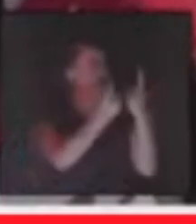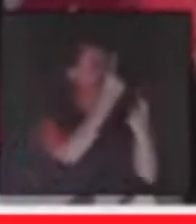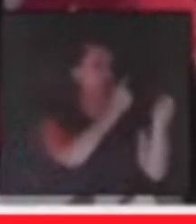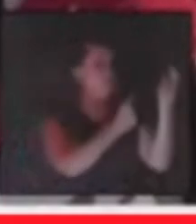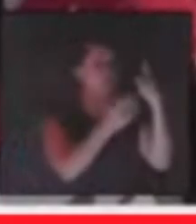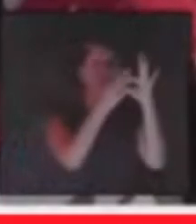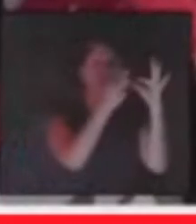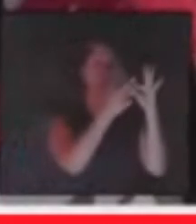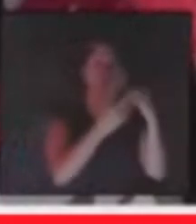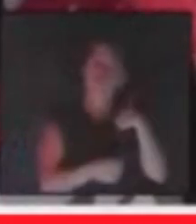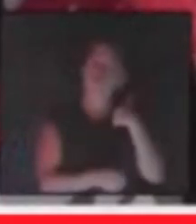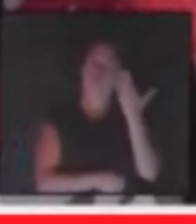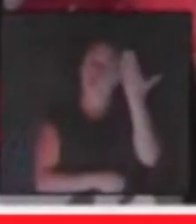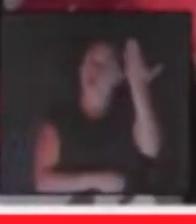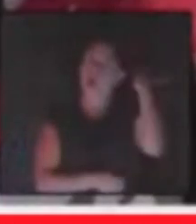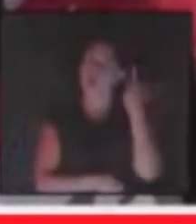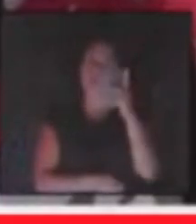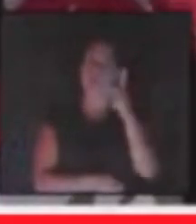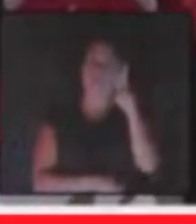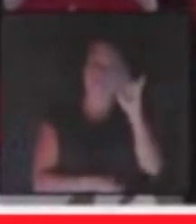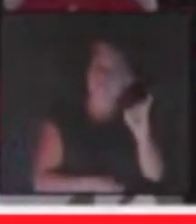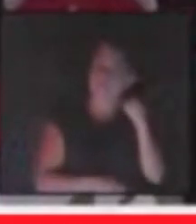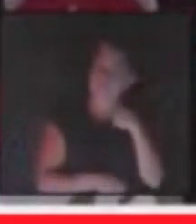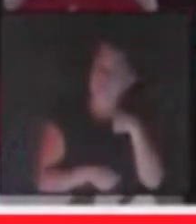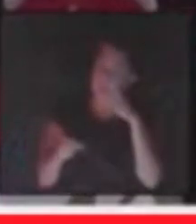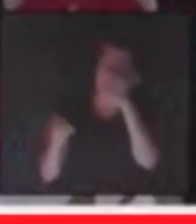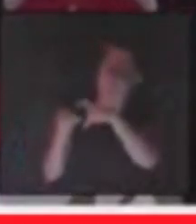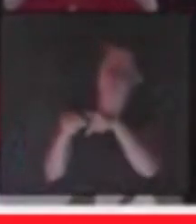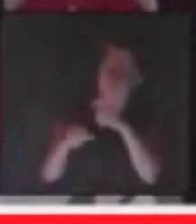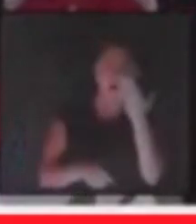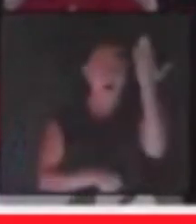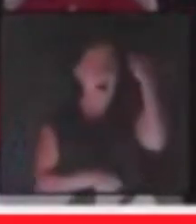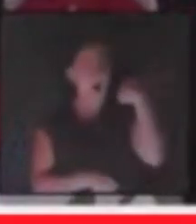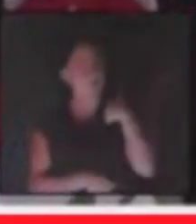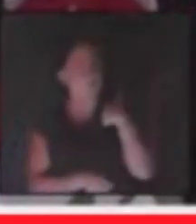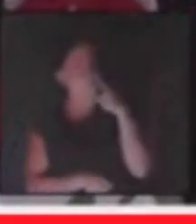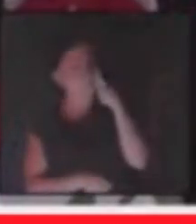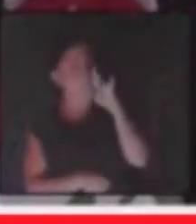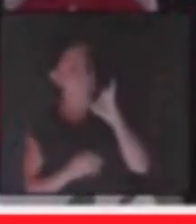frente de la dirigencia del PRI. El pueblo de México te apoya.